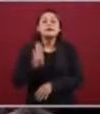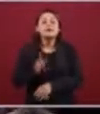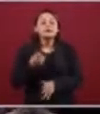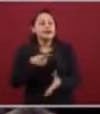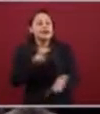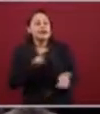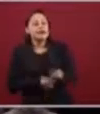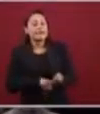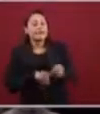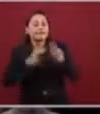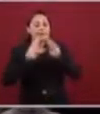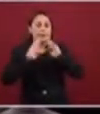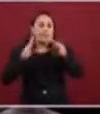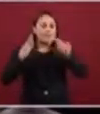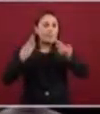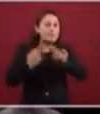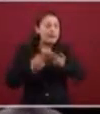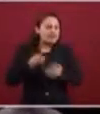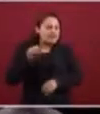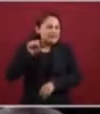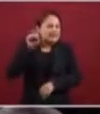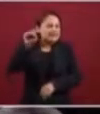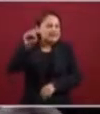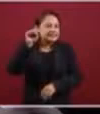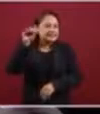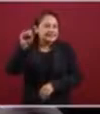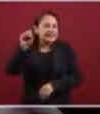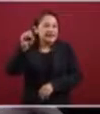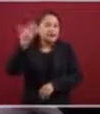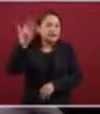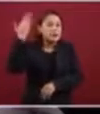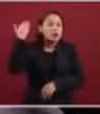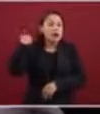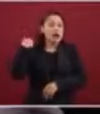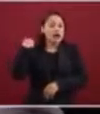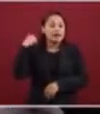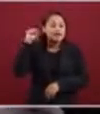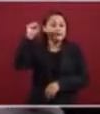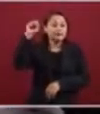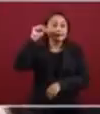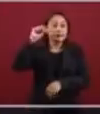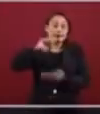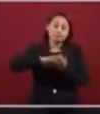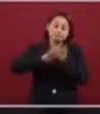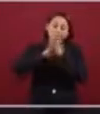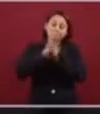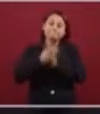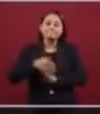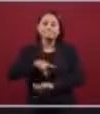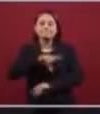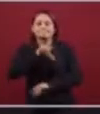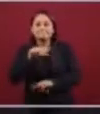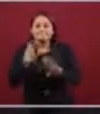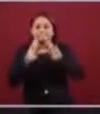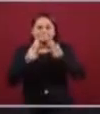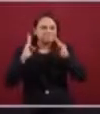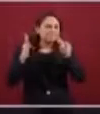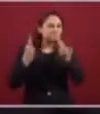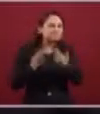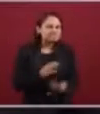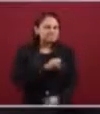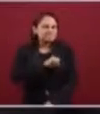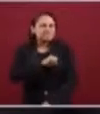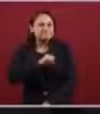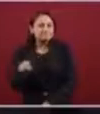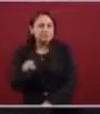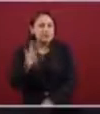mafia sindical, una mafia que antes fue un sindicato y que se convirtió en una mafia precisamente y que tenía secuestrada a